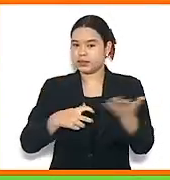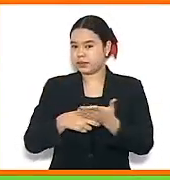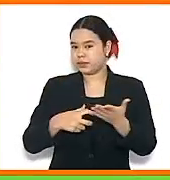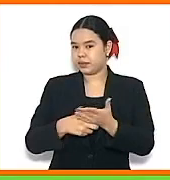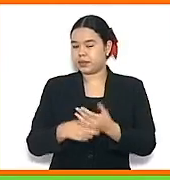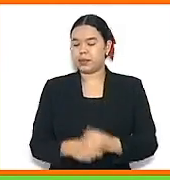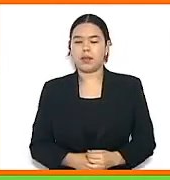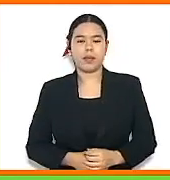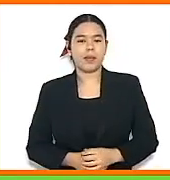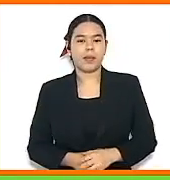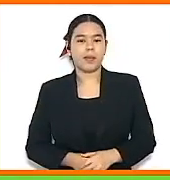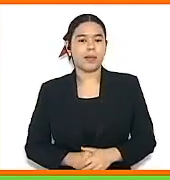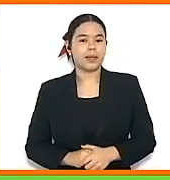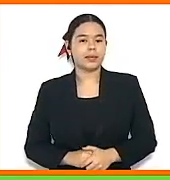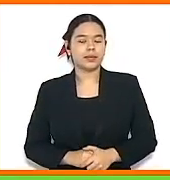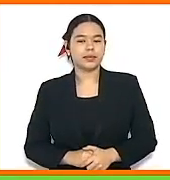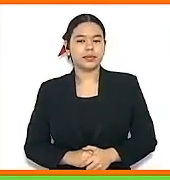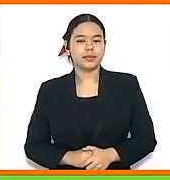este es...